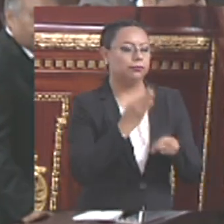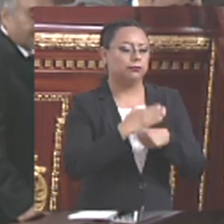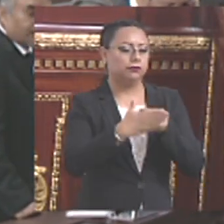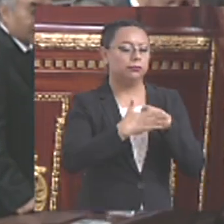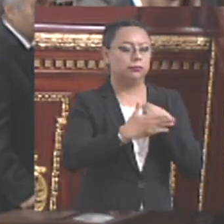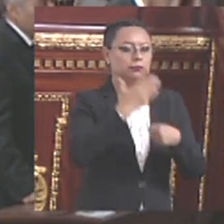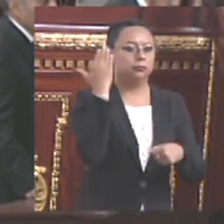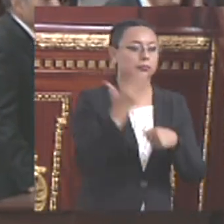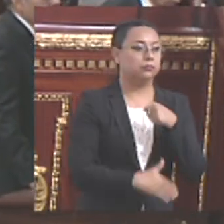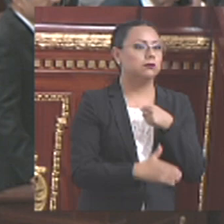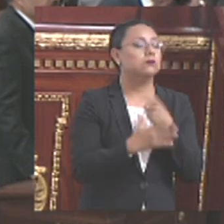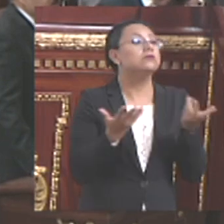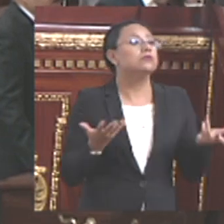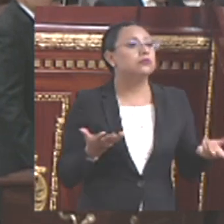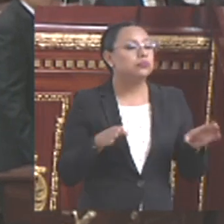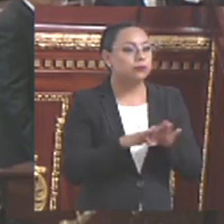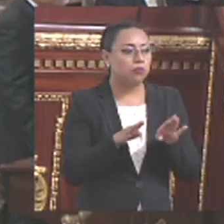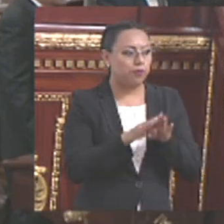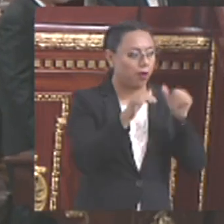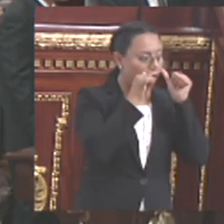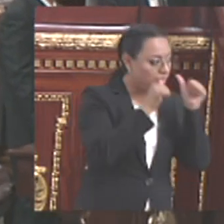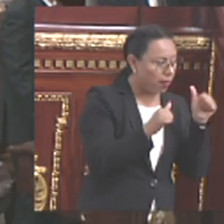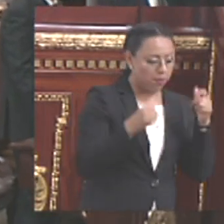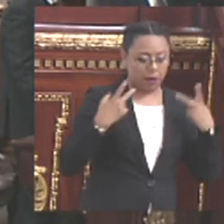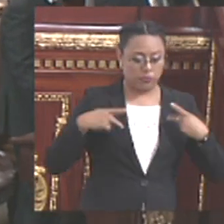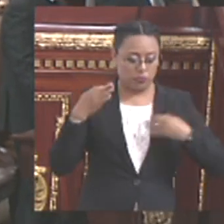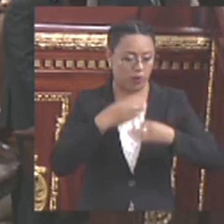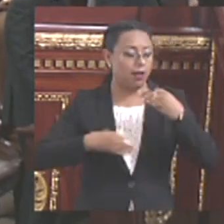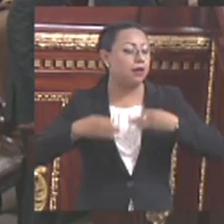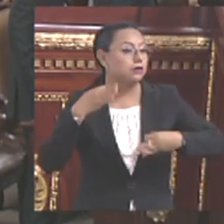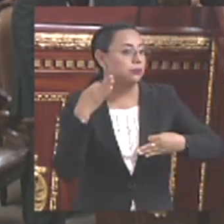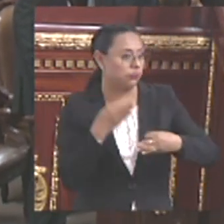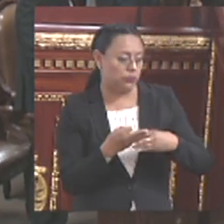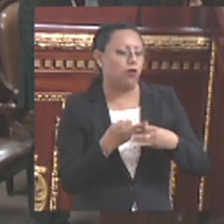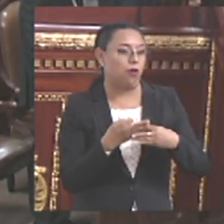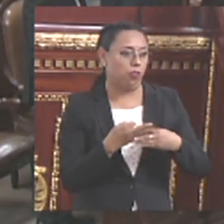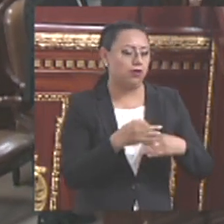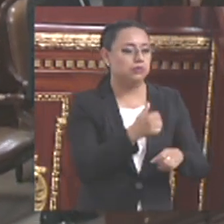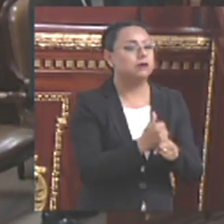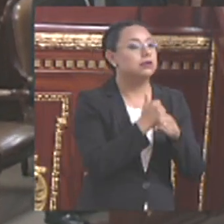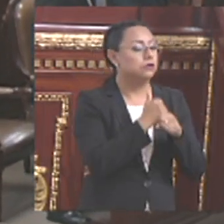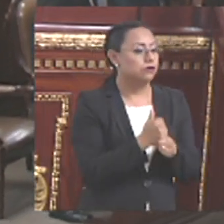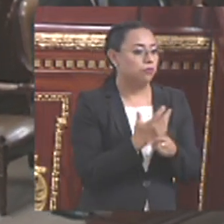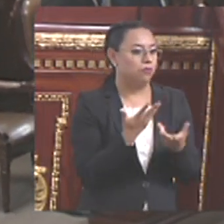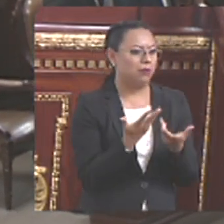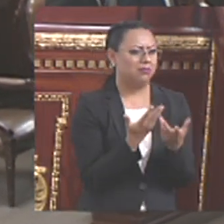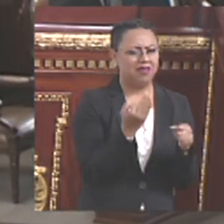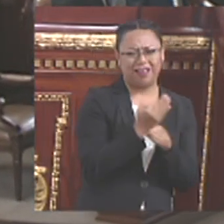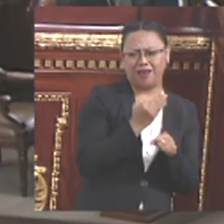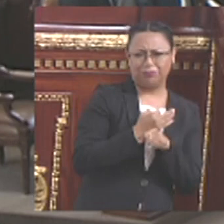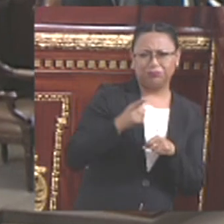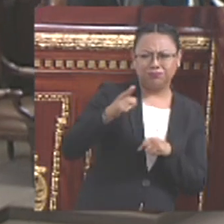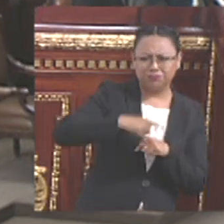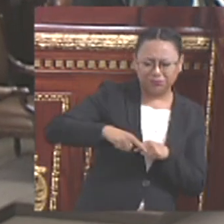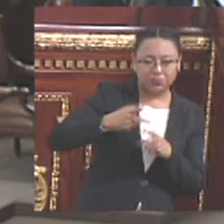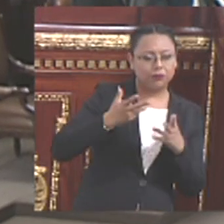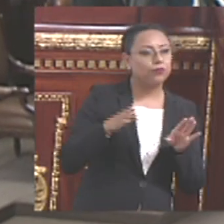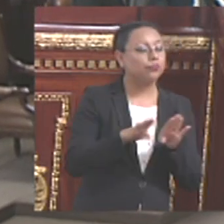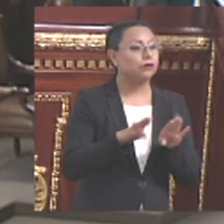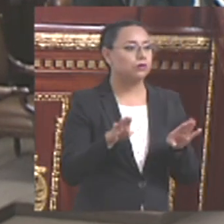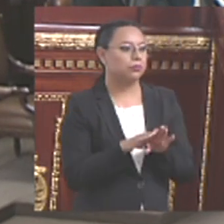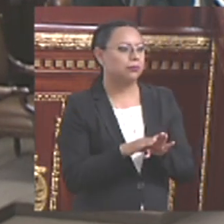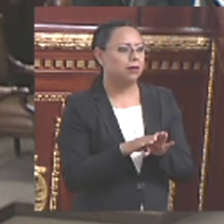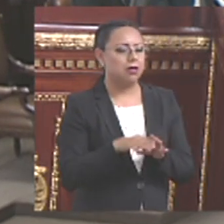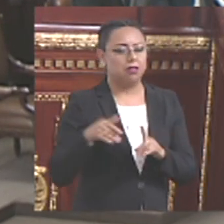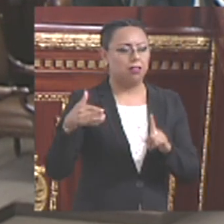de atender a todos los damnificados, que dejen de malorientar, que no los vayan a llevar por